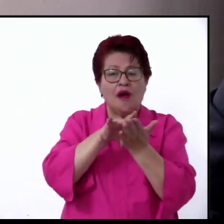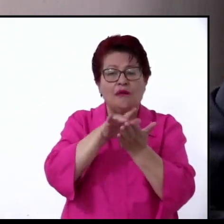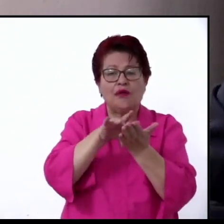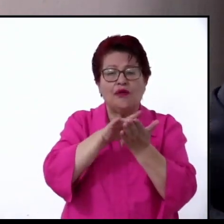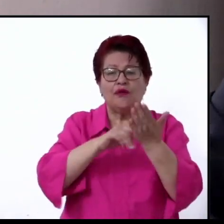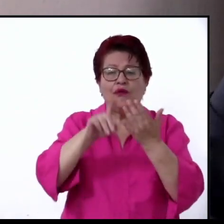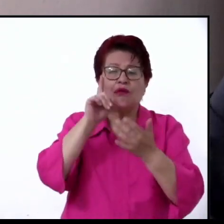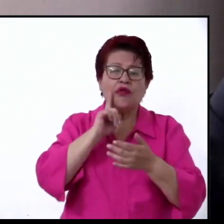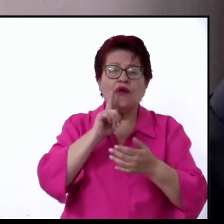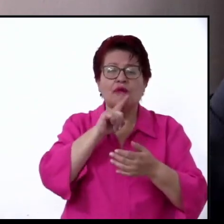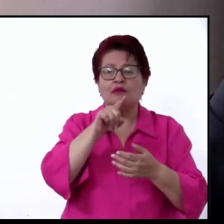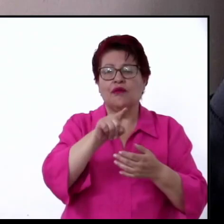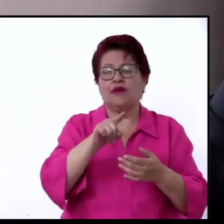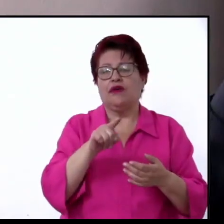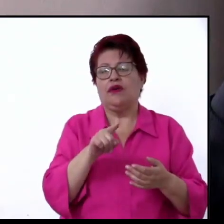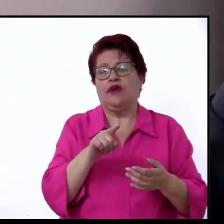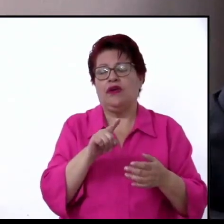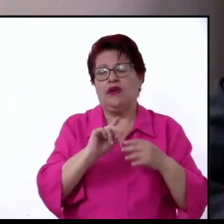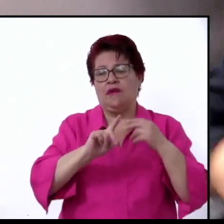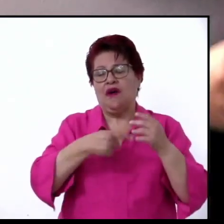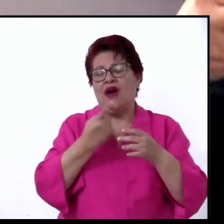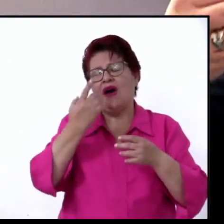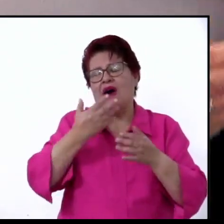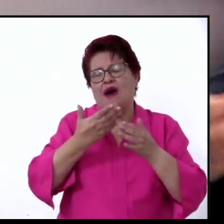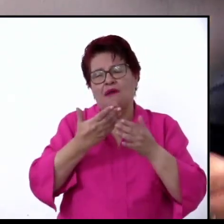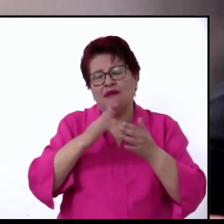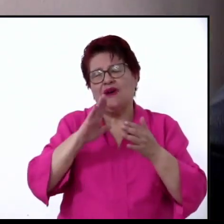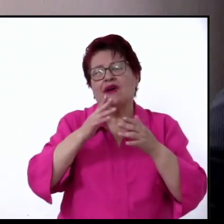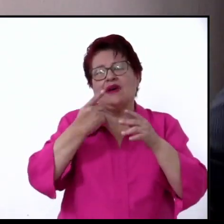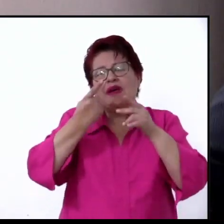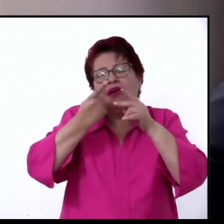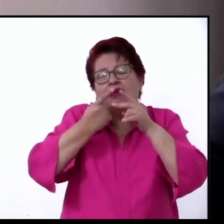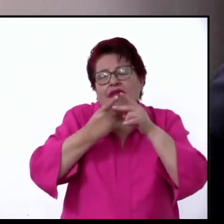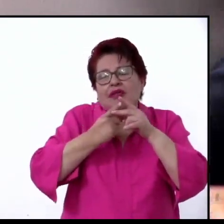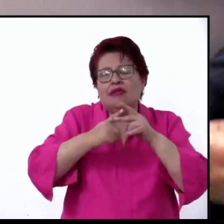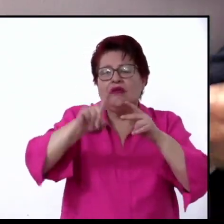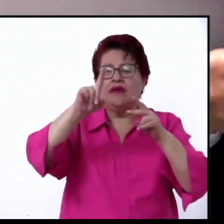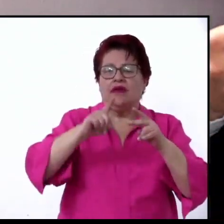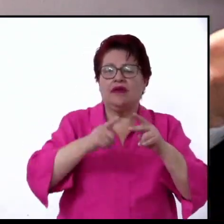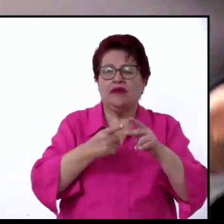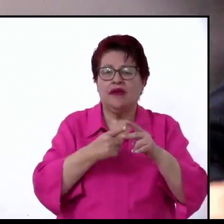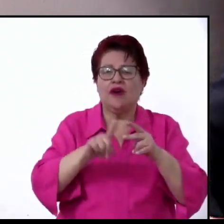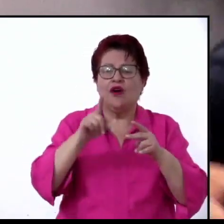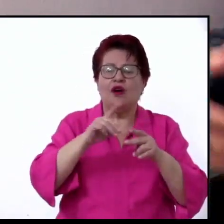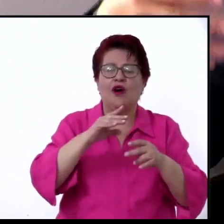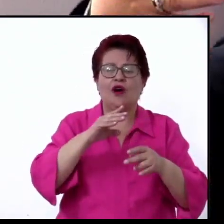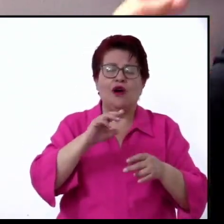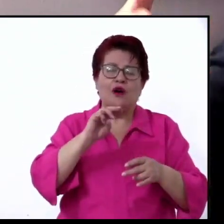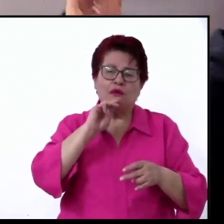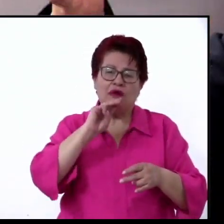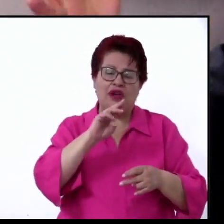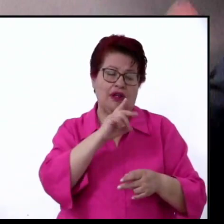una mujer que va iniciando, que es